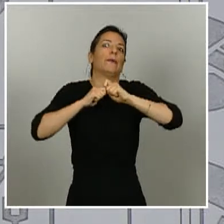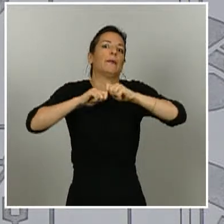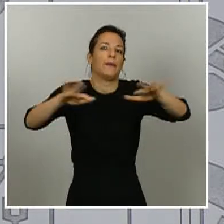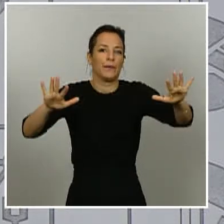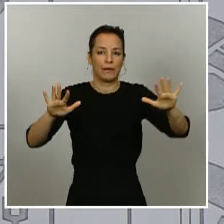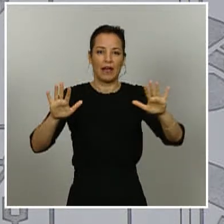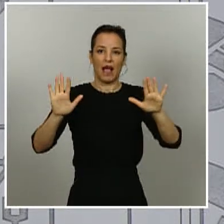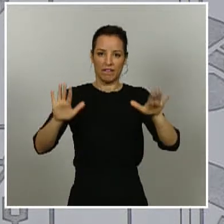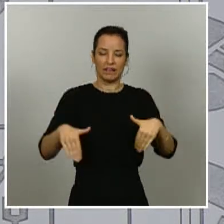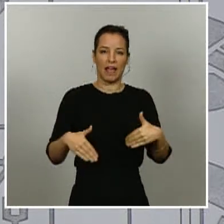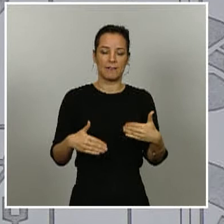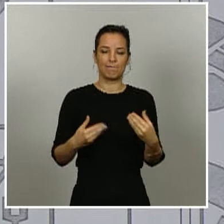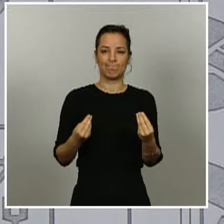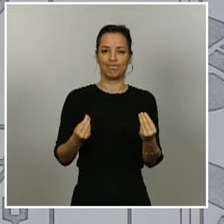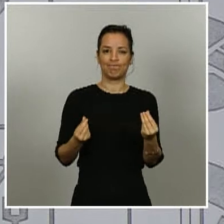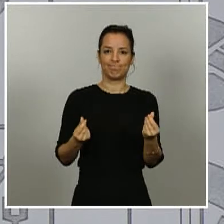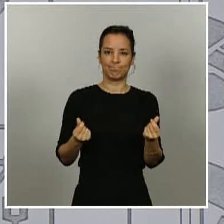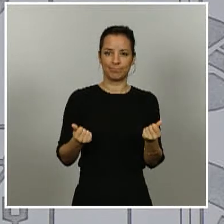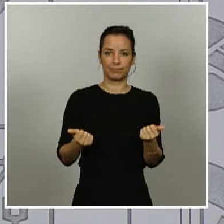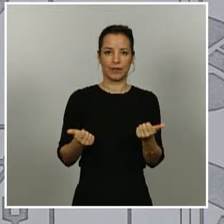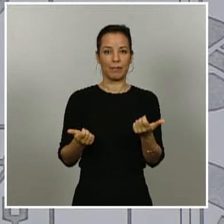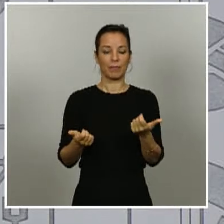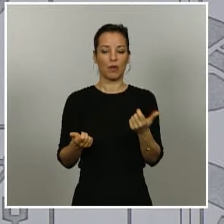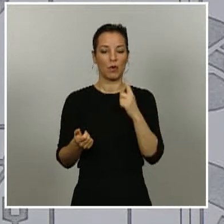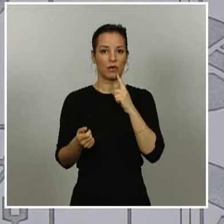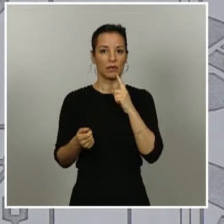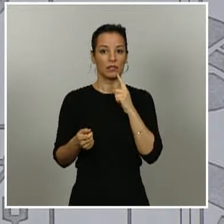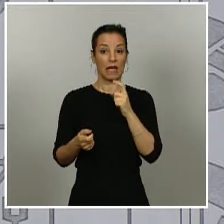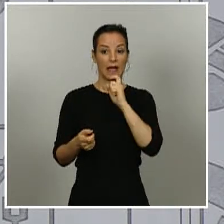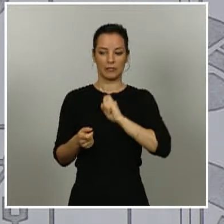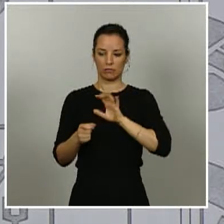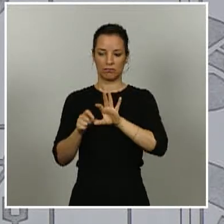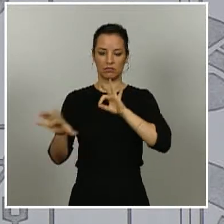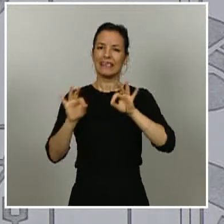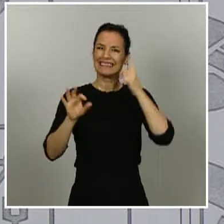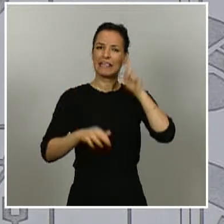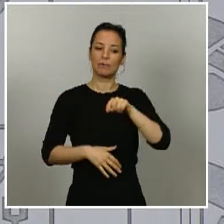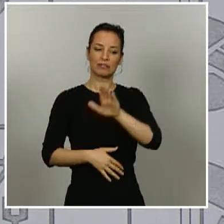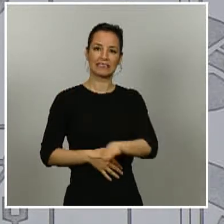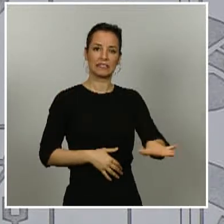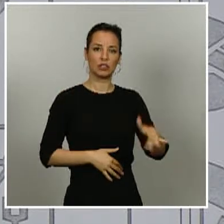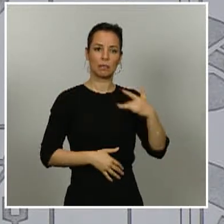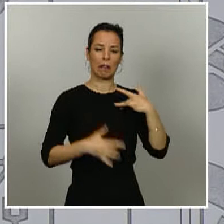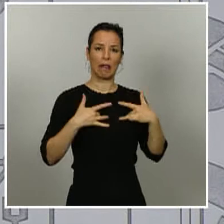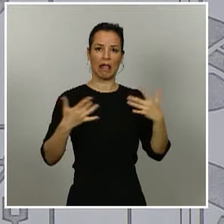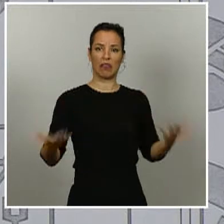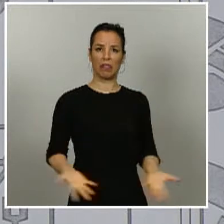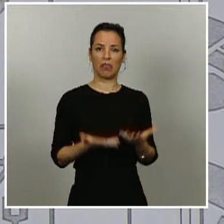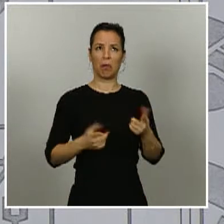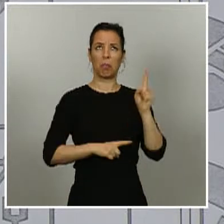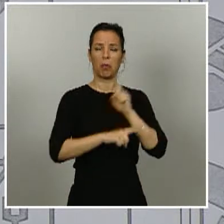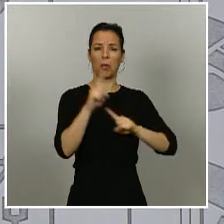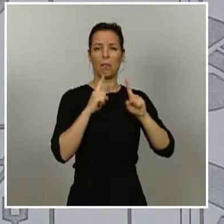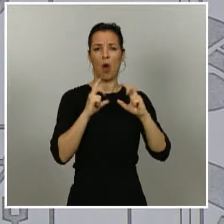que, digamos, seleccionar los casos que se notificaban, sabiendo que los niños con cuadros leves no eran un mayor problema, salvo en